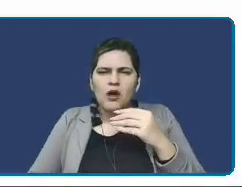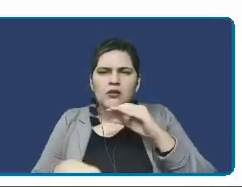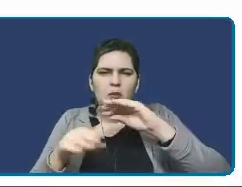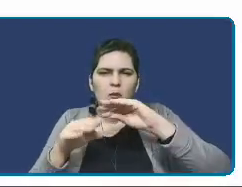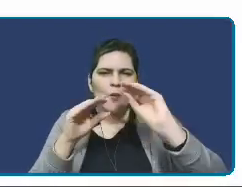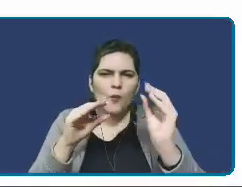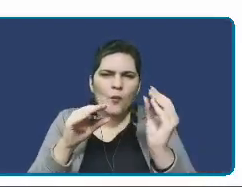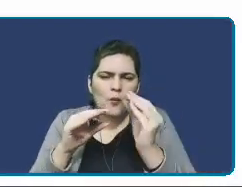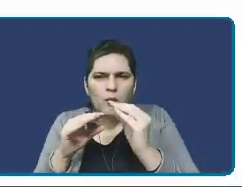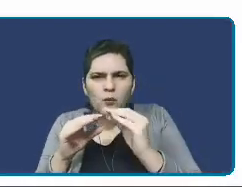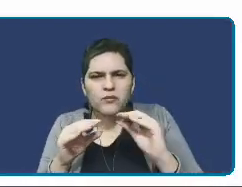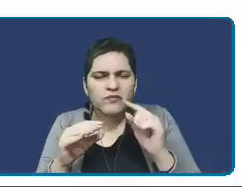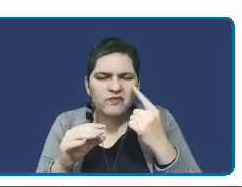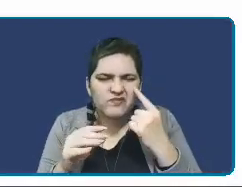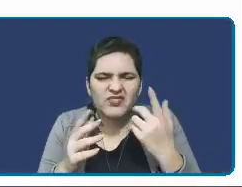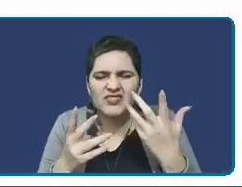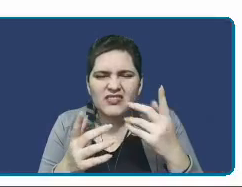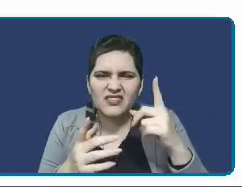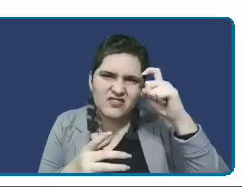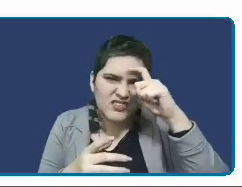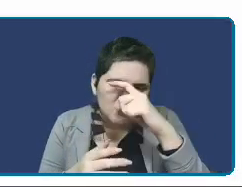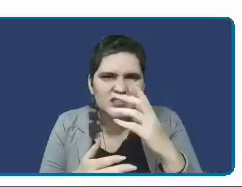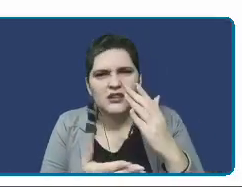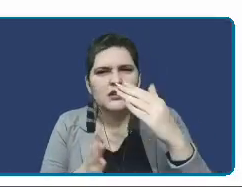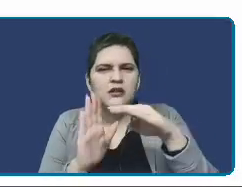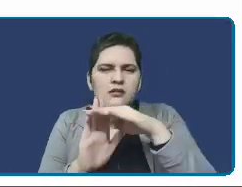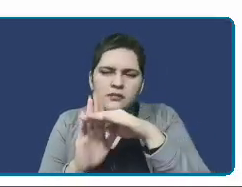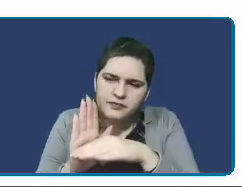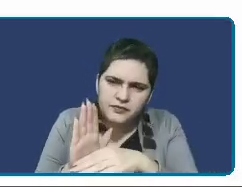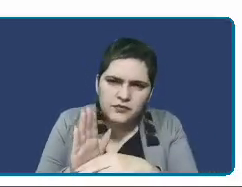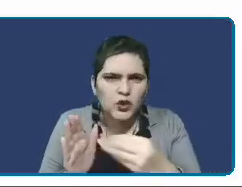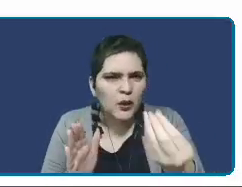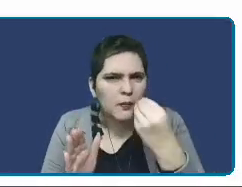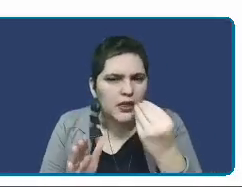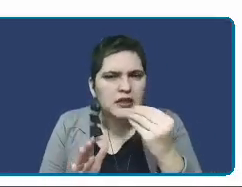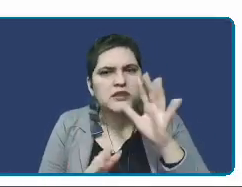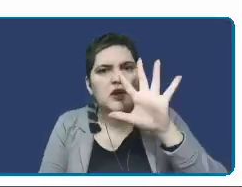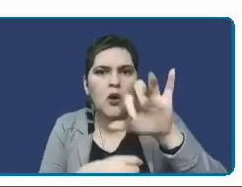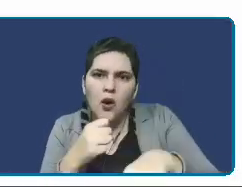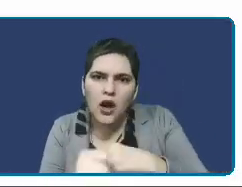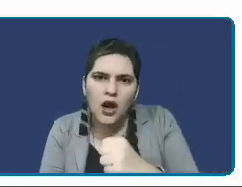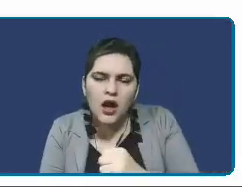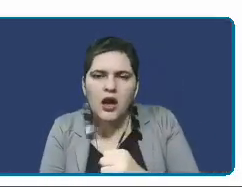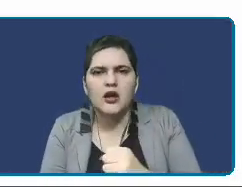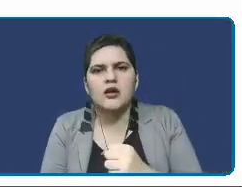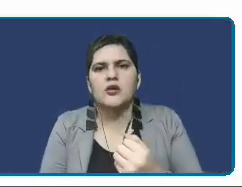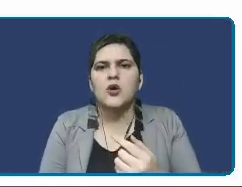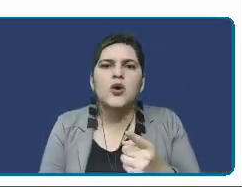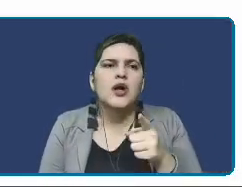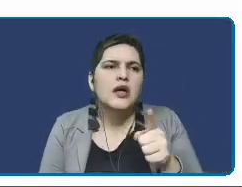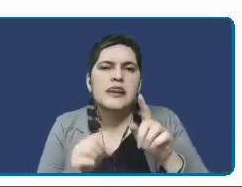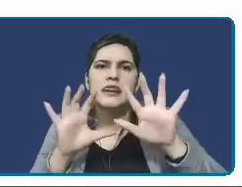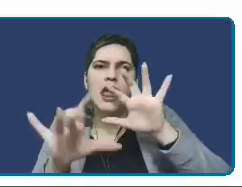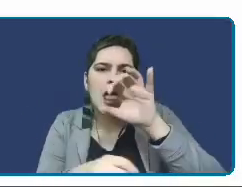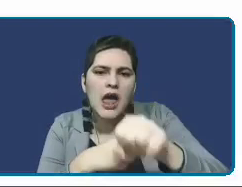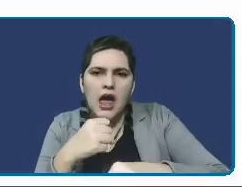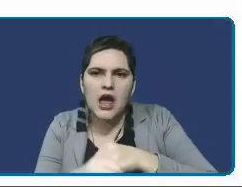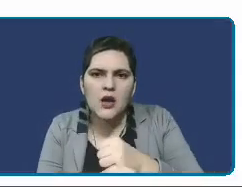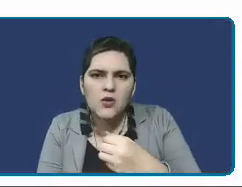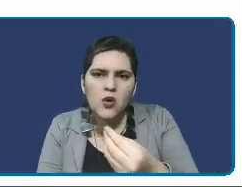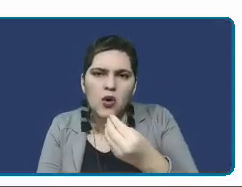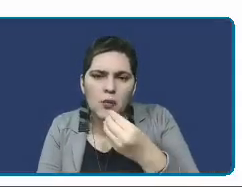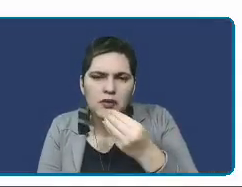alimentaria? Esto es lo que se come a tal edad, esto es lo que se come a los 5 años, esto es lo que voy a comer a los 10 años, tan rígida